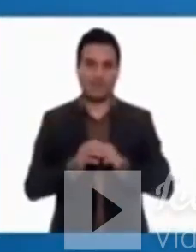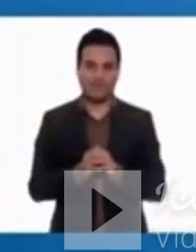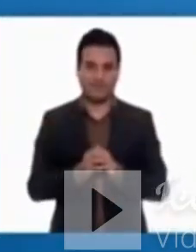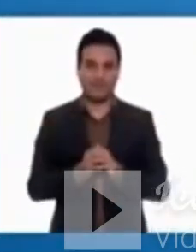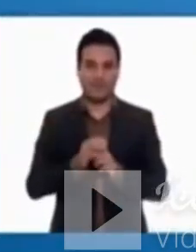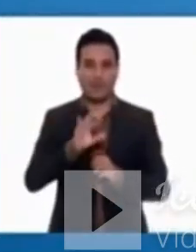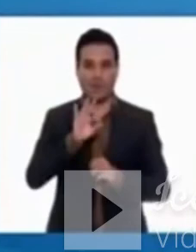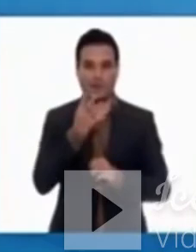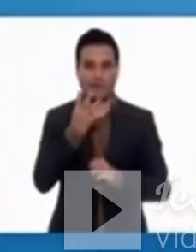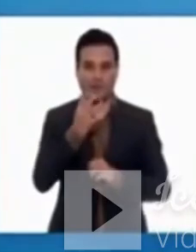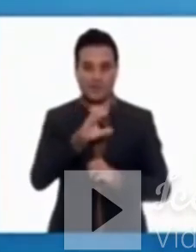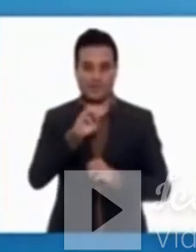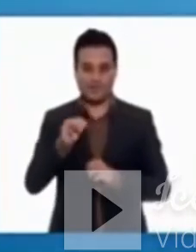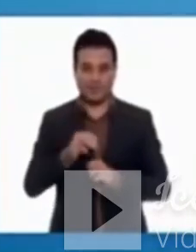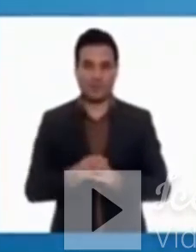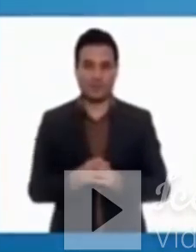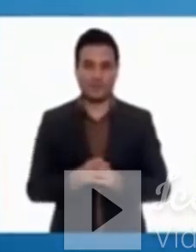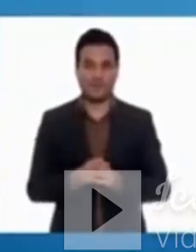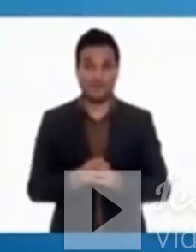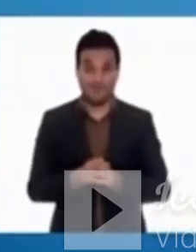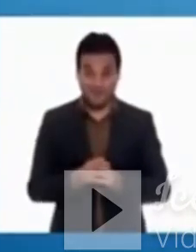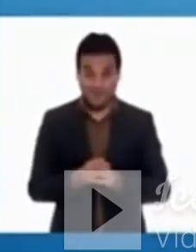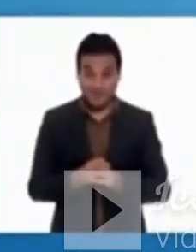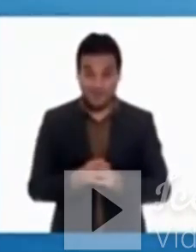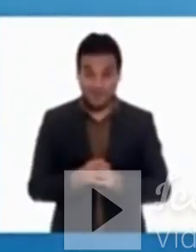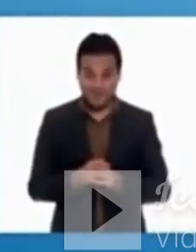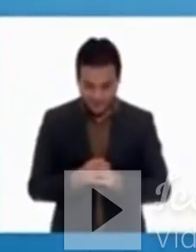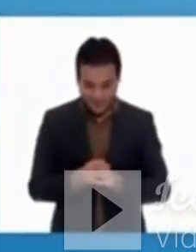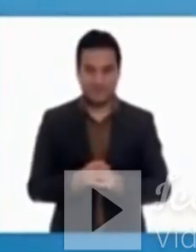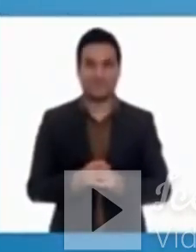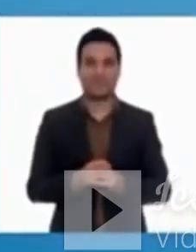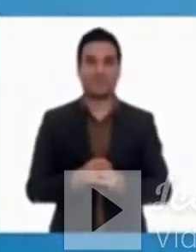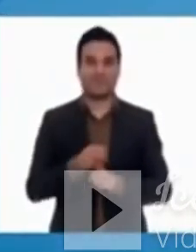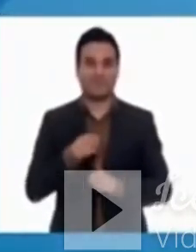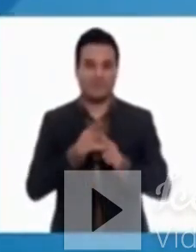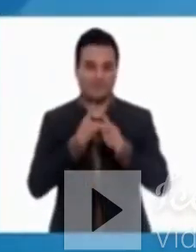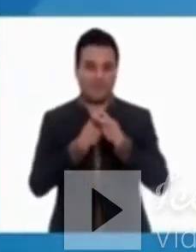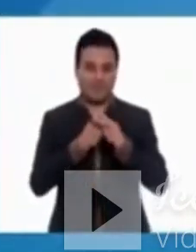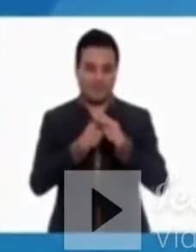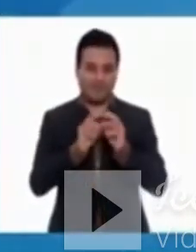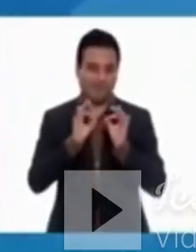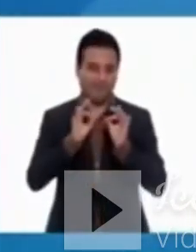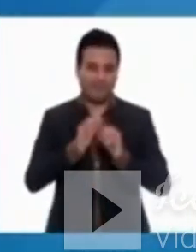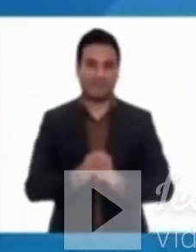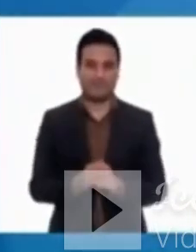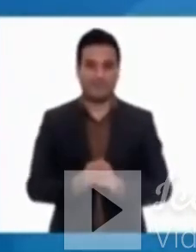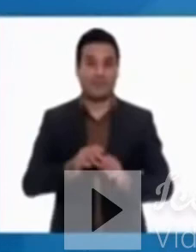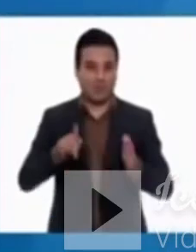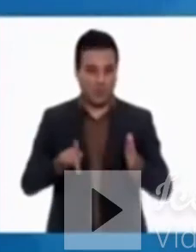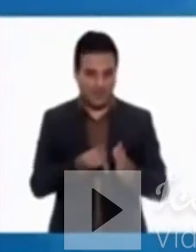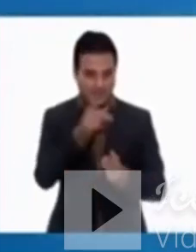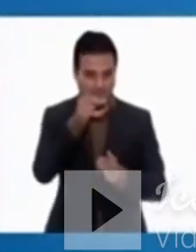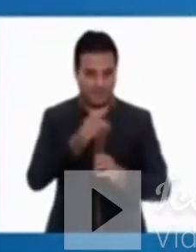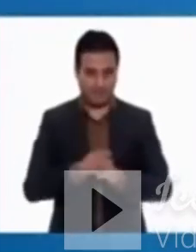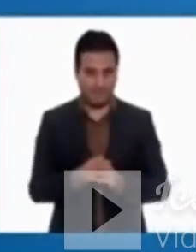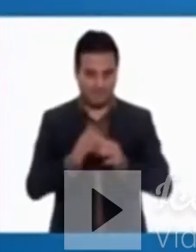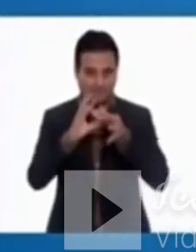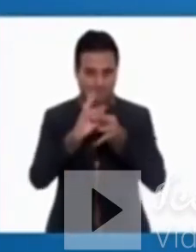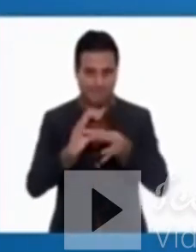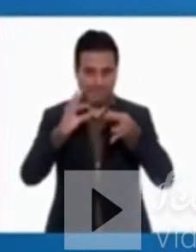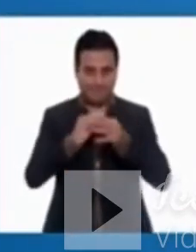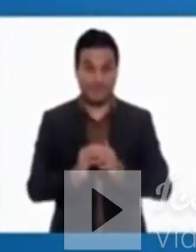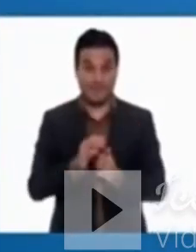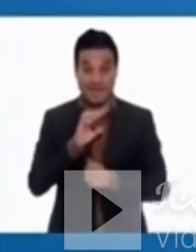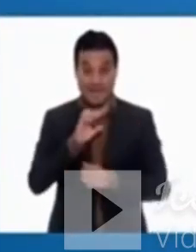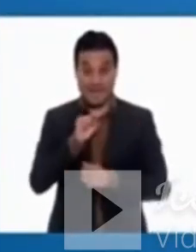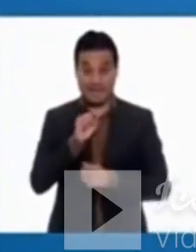1 metro con 44 centímetros. Pero el programa se lía un poco cuando se lo marco, así que lo vamos a dejar, ¿de acuerdo? Venga, repasamos. Las